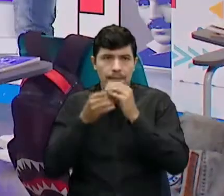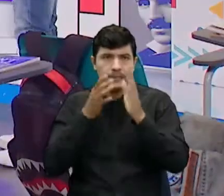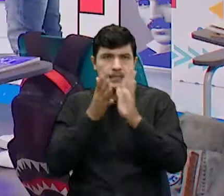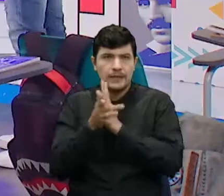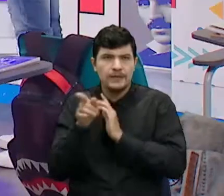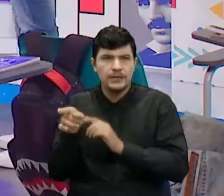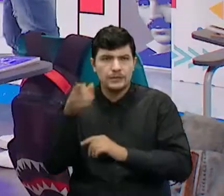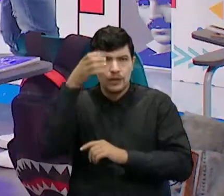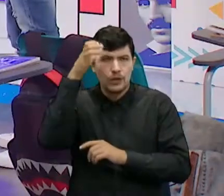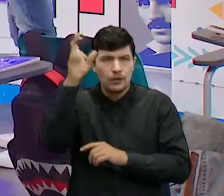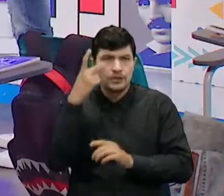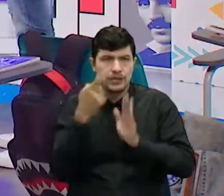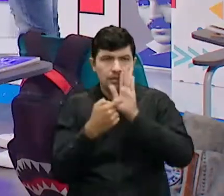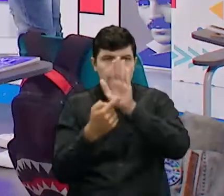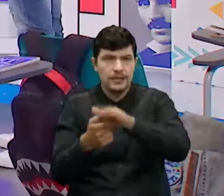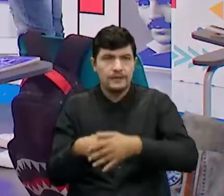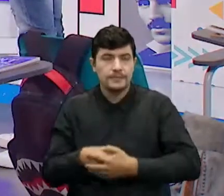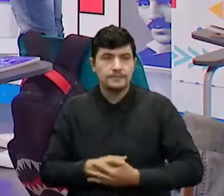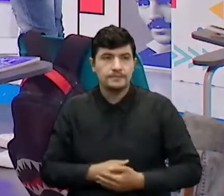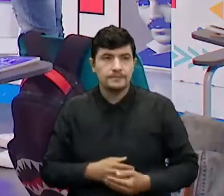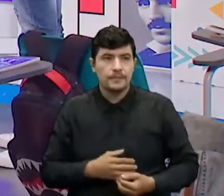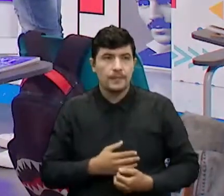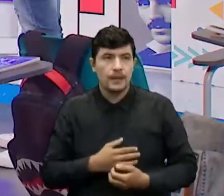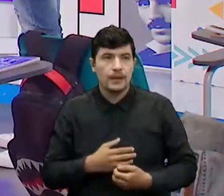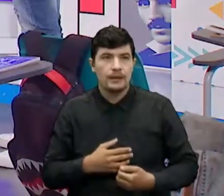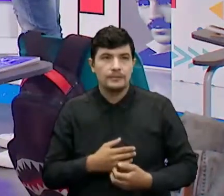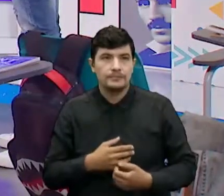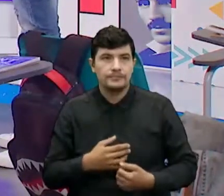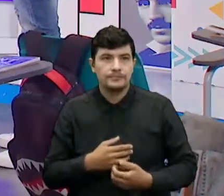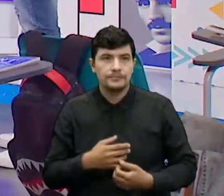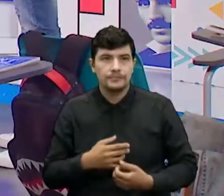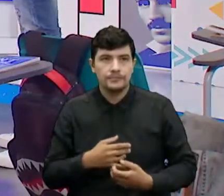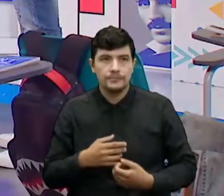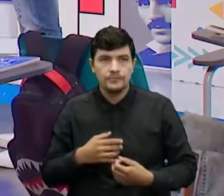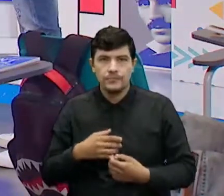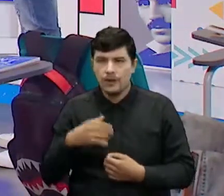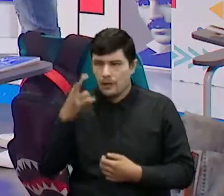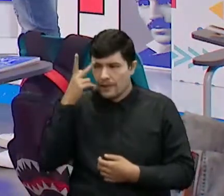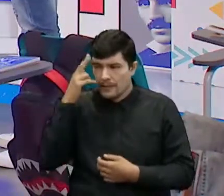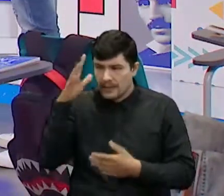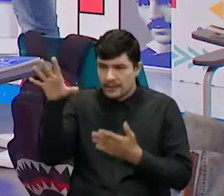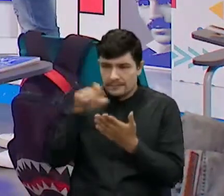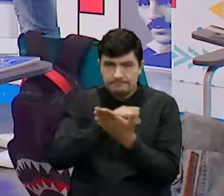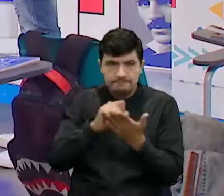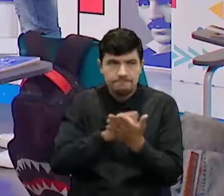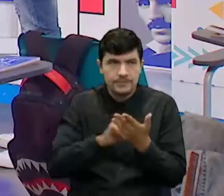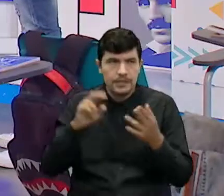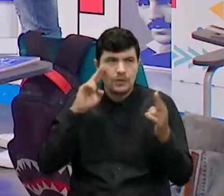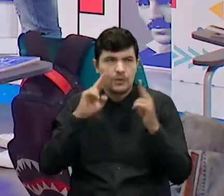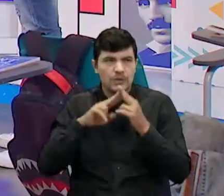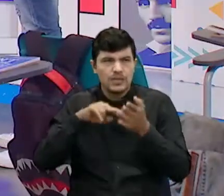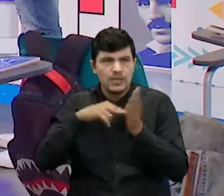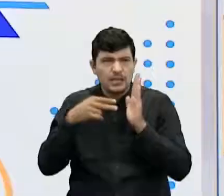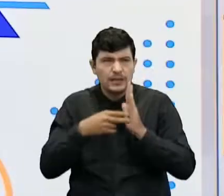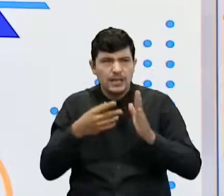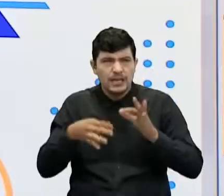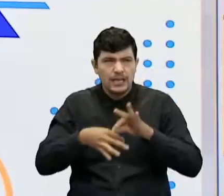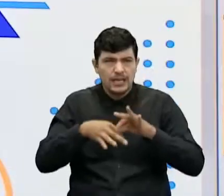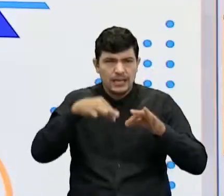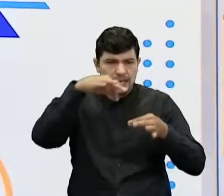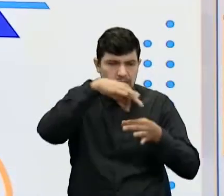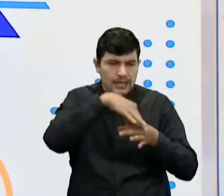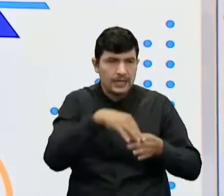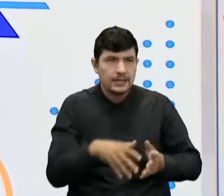pues del concepto Mister Fran Volvamos obviamente A apuntar O a nombrar Acerca de la genética Vamos